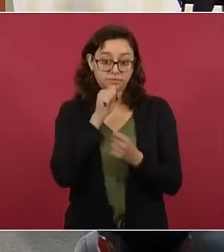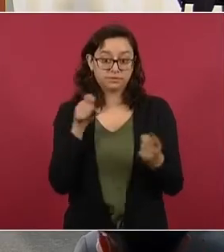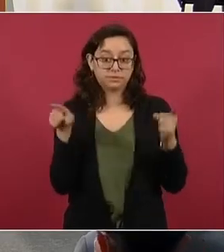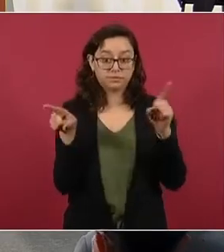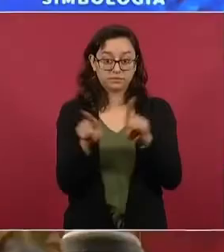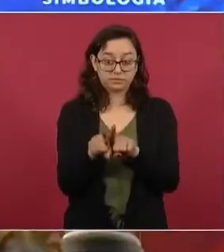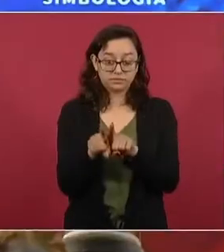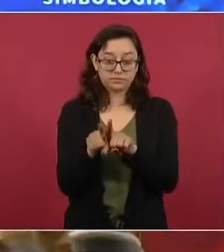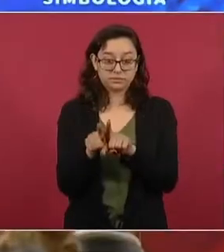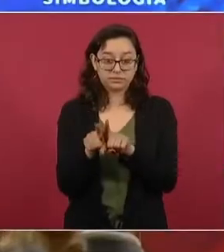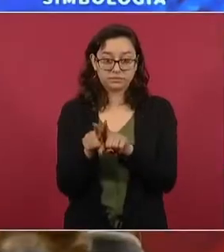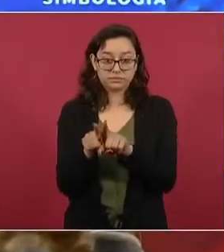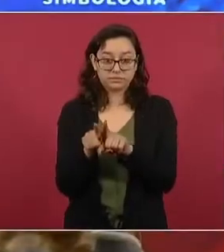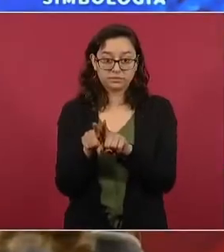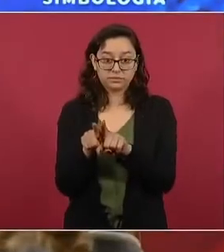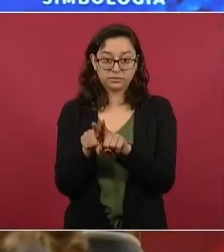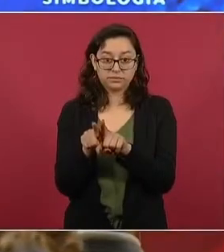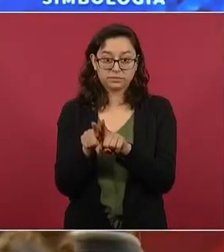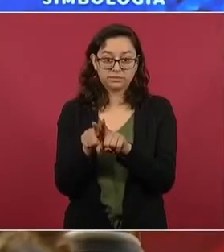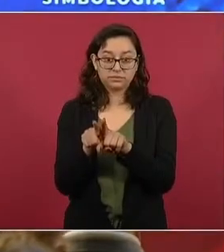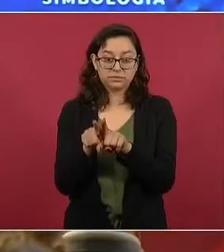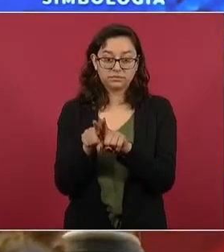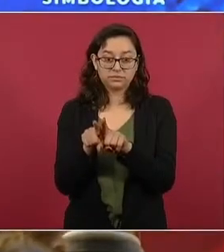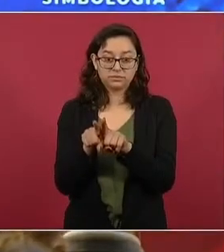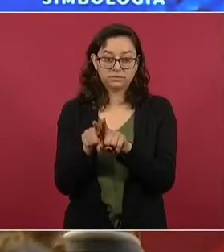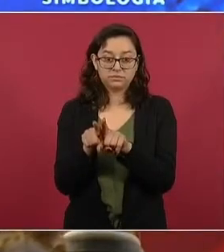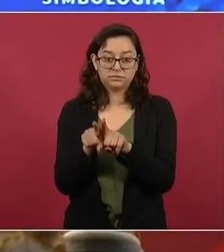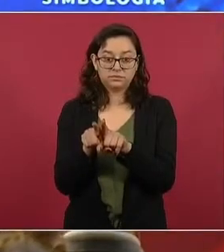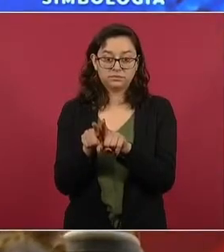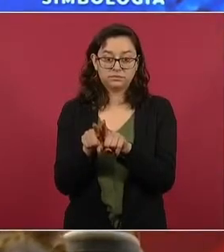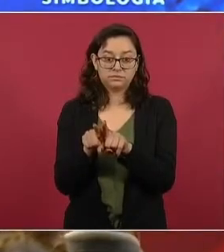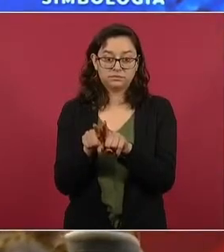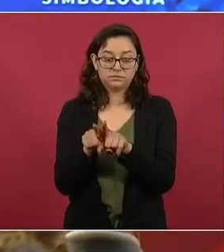también acá,